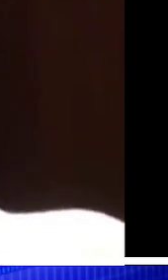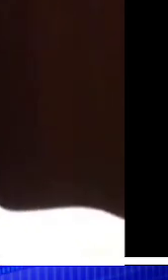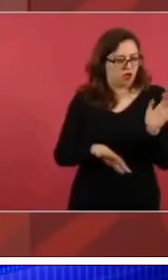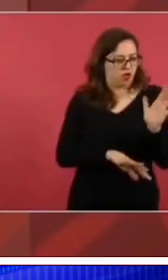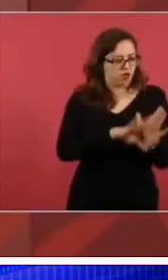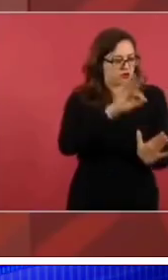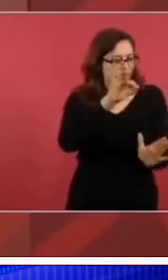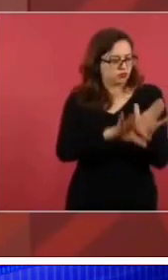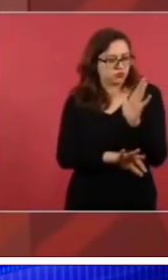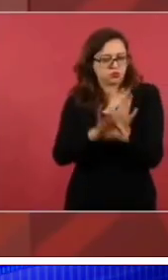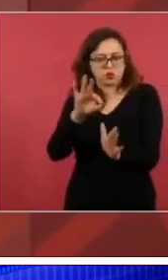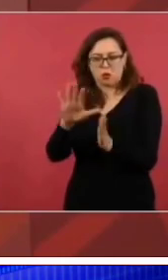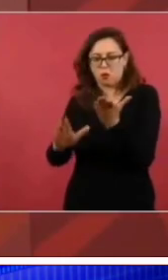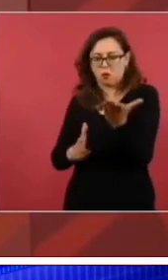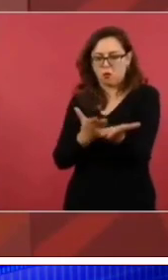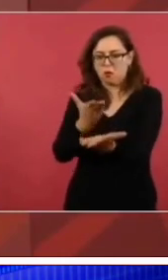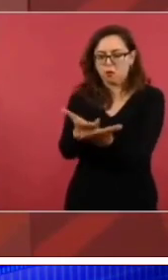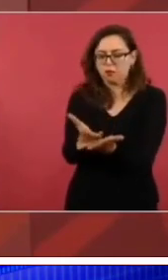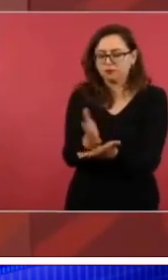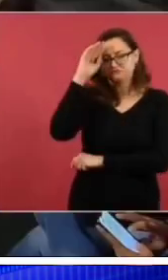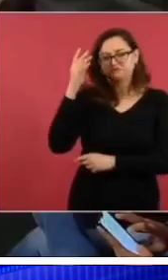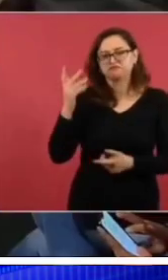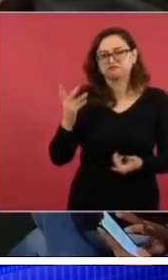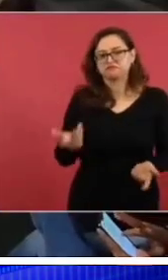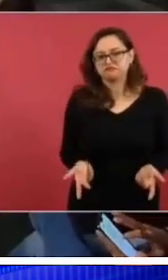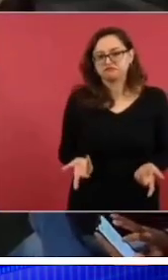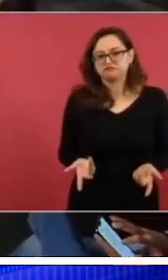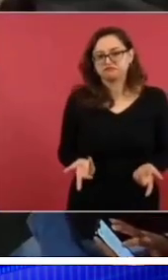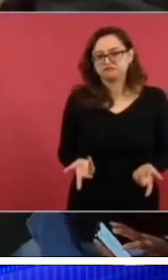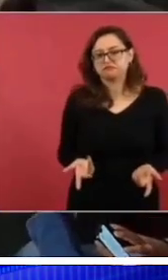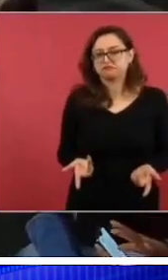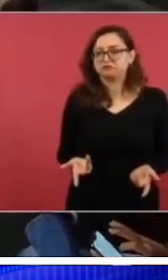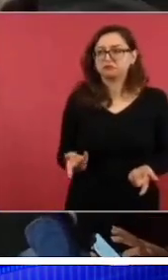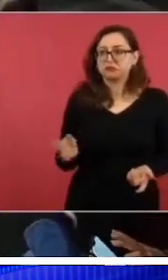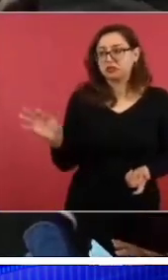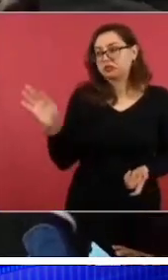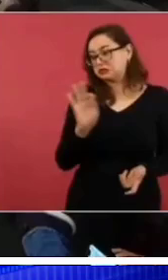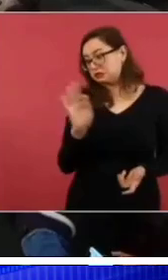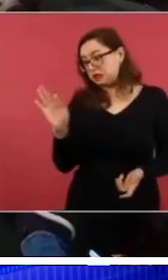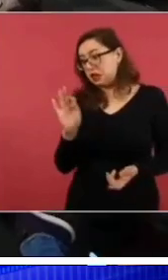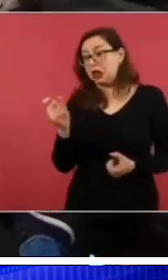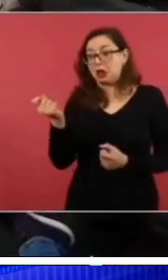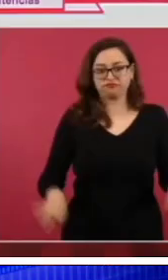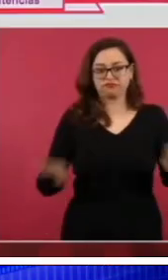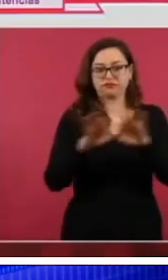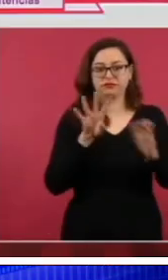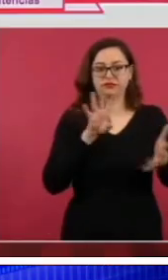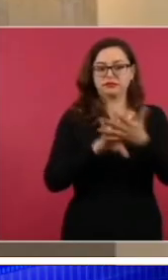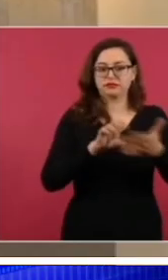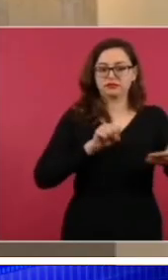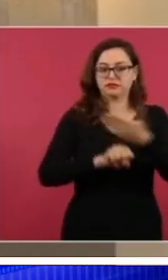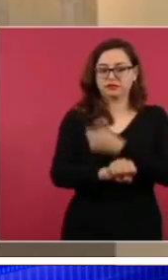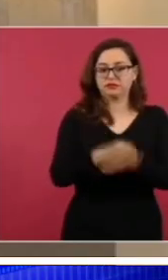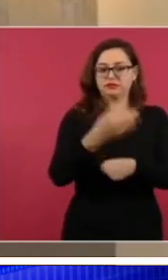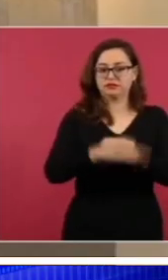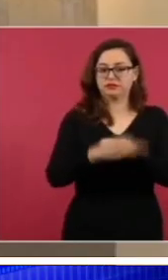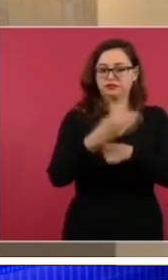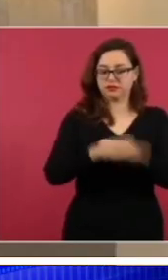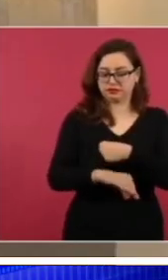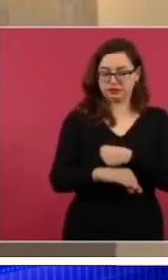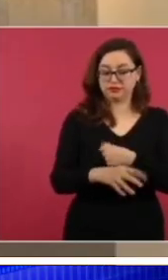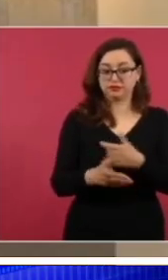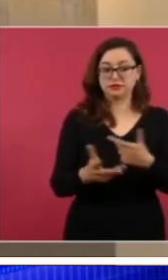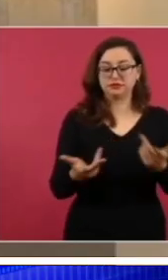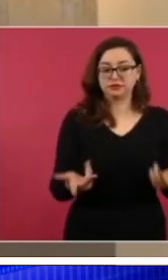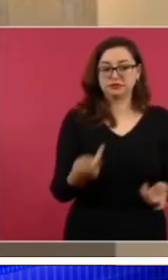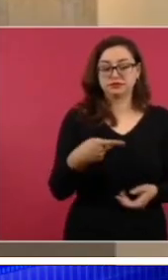designaciones así en ese nivel también ya los reclamos del presidente de esto vamos a platicar el diario y como está todo esto el